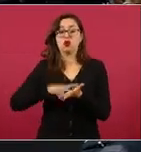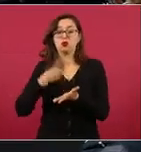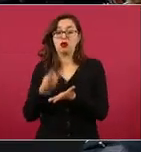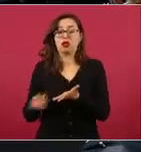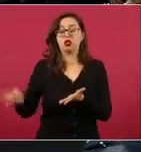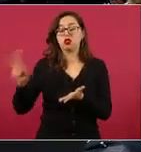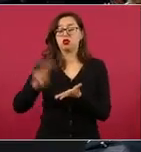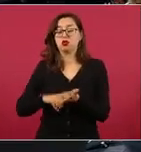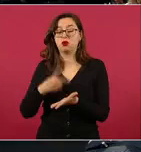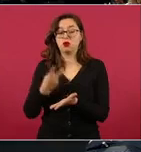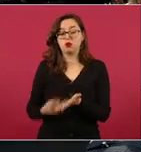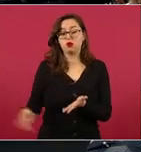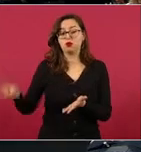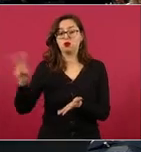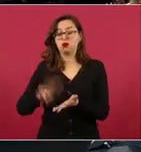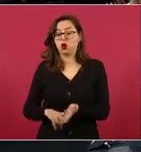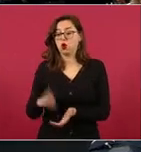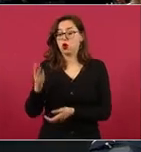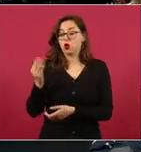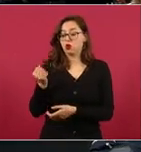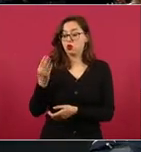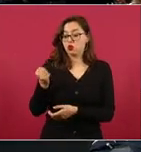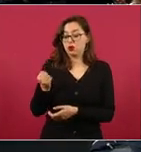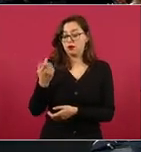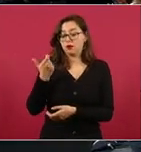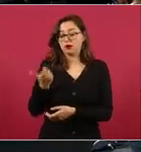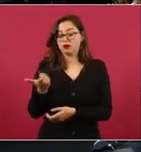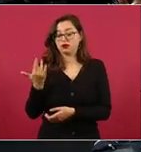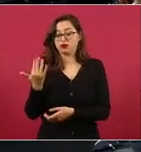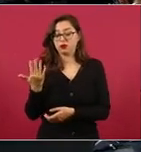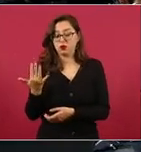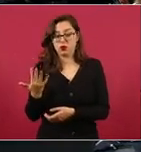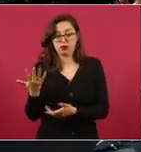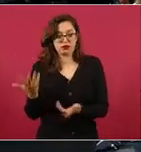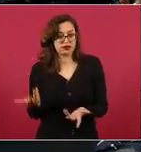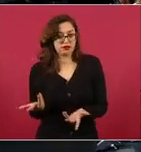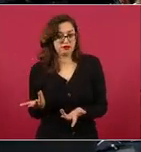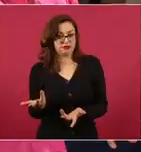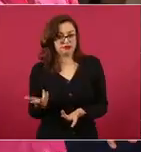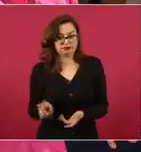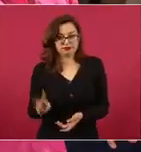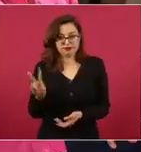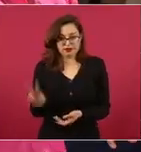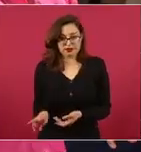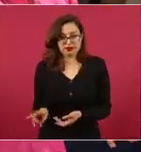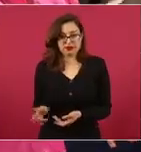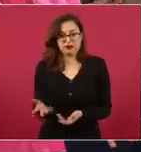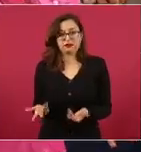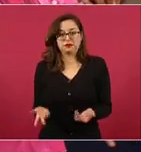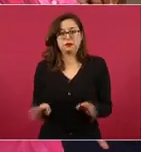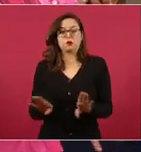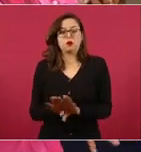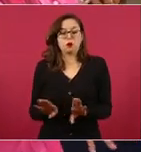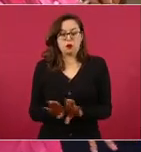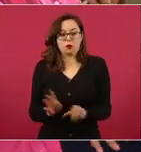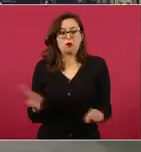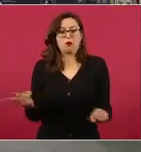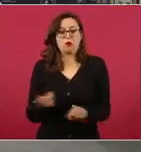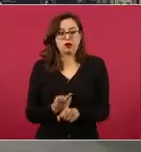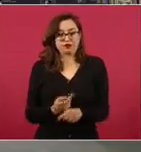había pactado de 9 pesos con 59 centavos. Entonces, esos tres puntos, presidente, sí. Sí, lo de